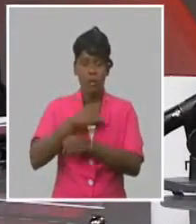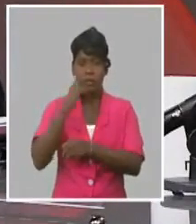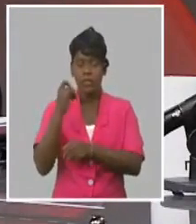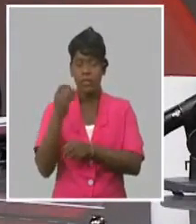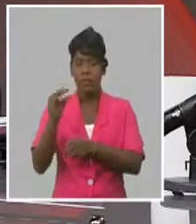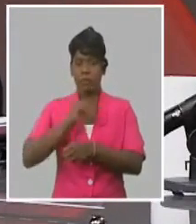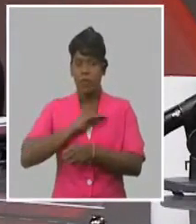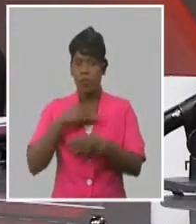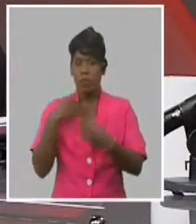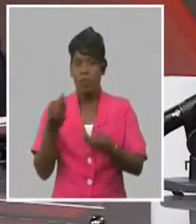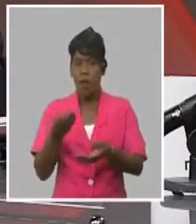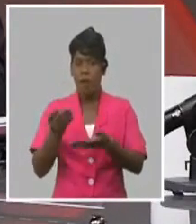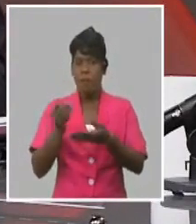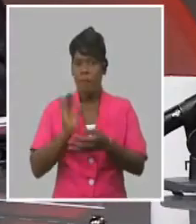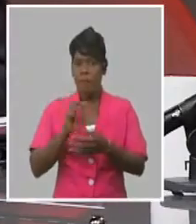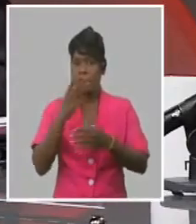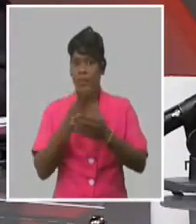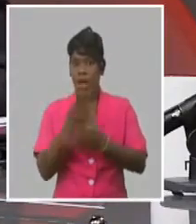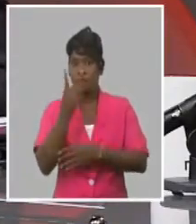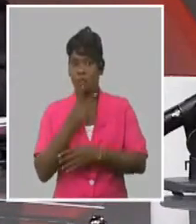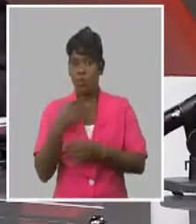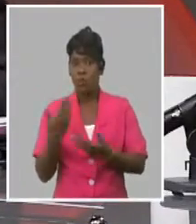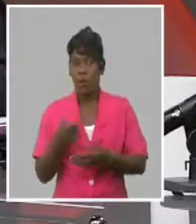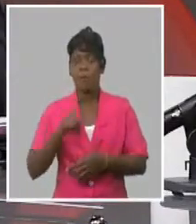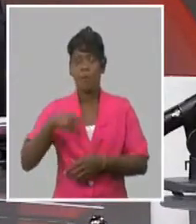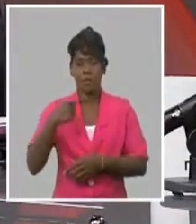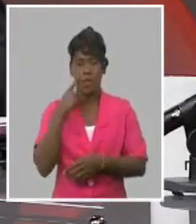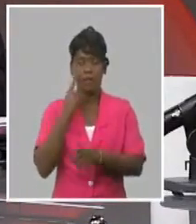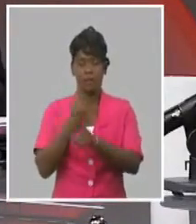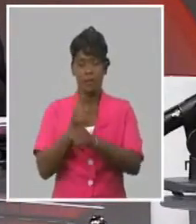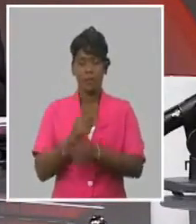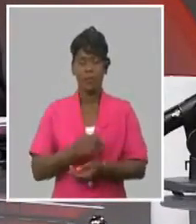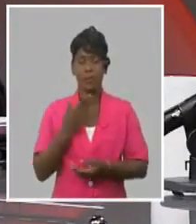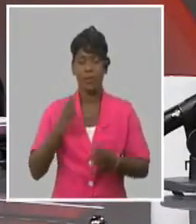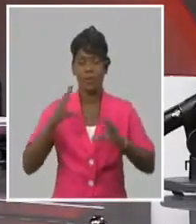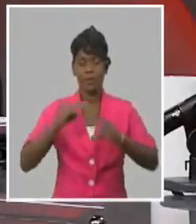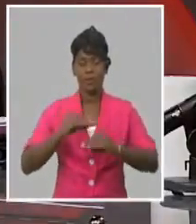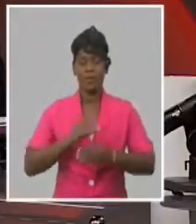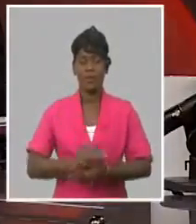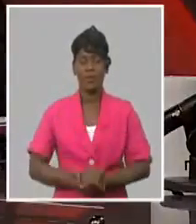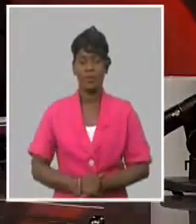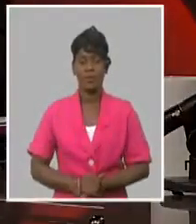también tenemos algunas, así que nos veremos mañana en una nueva mesa redonda. Muy buenas noches.